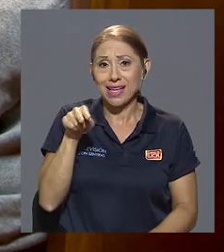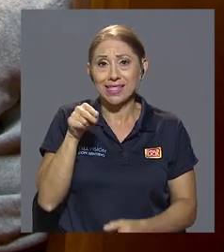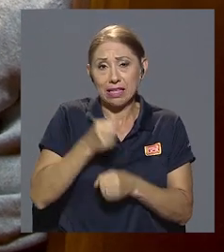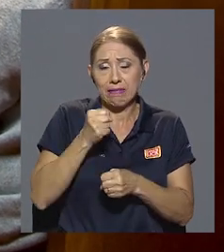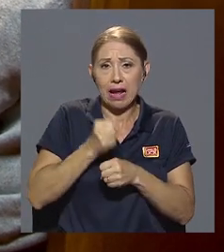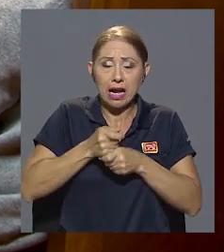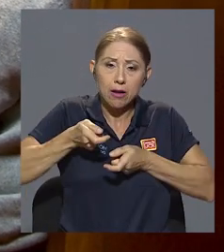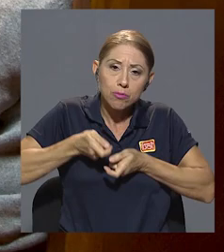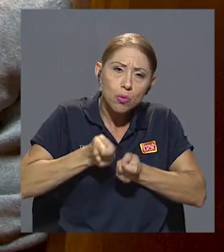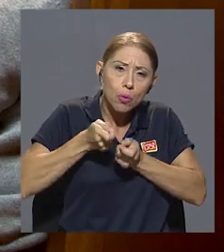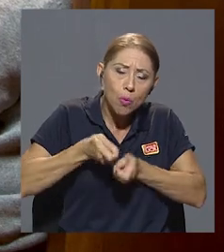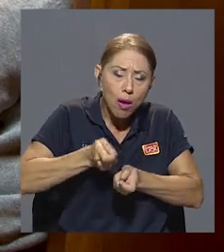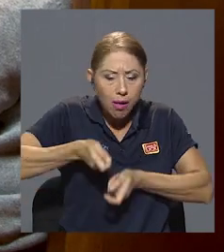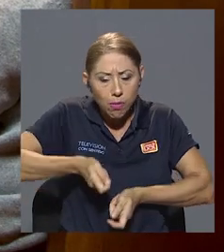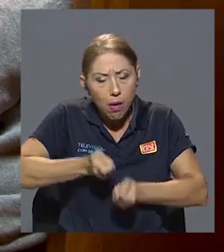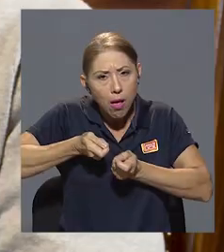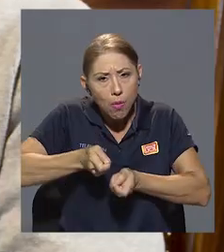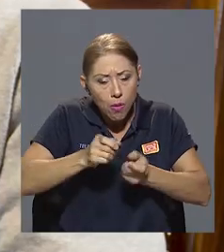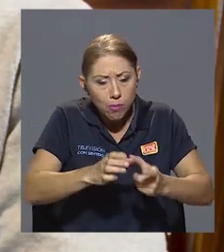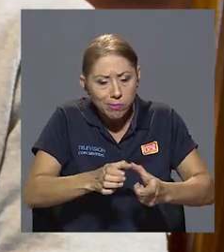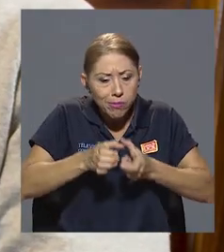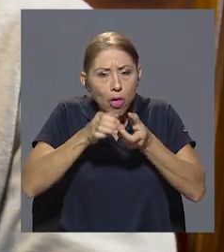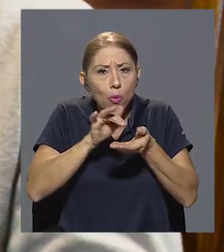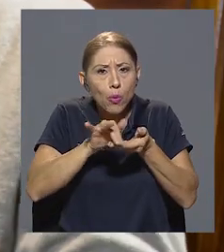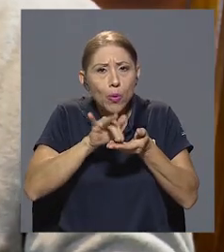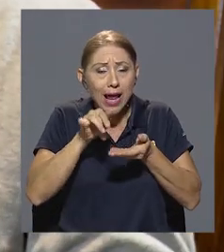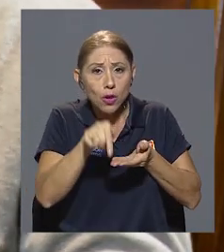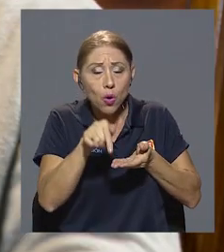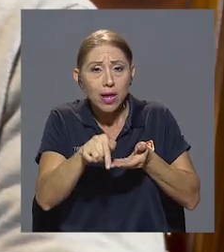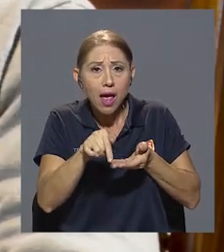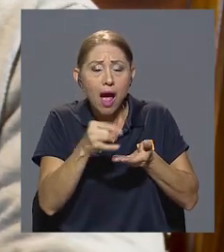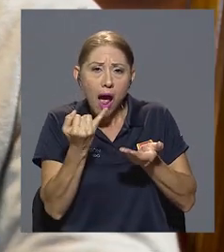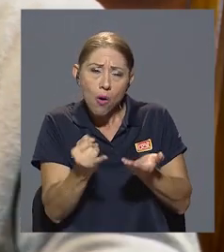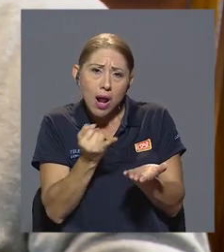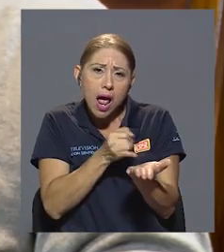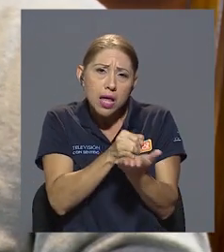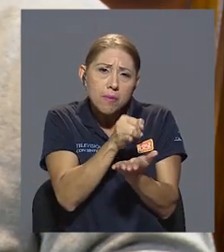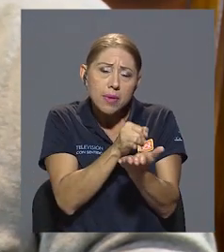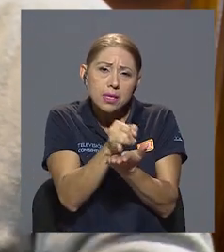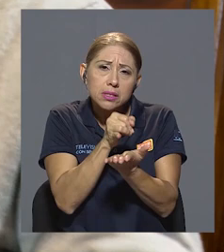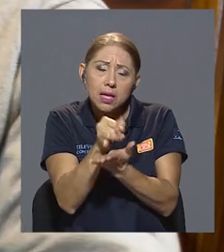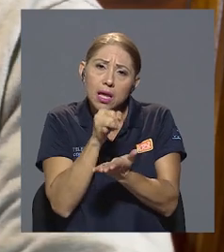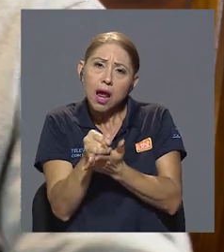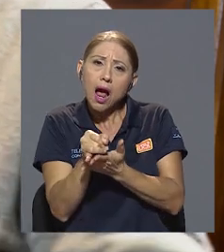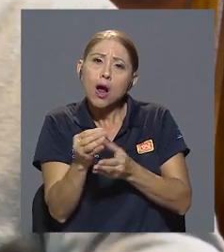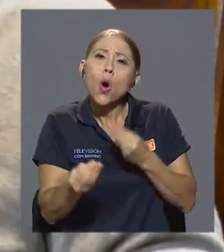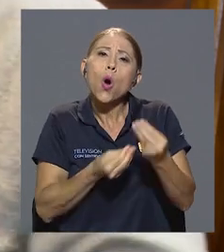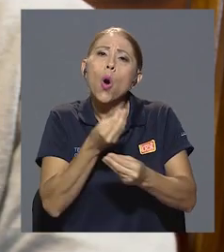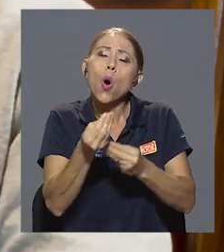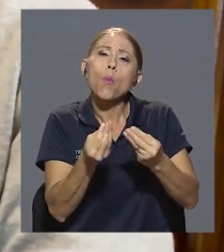la arqueología investigan hoy en día como comunidades